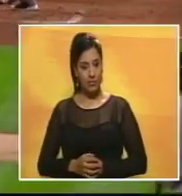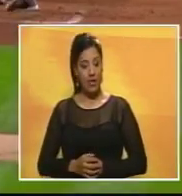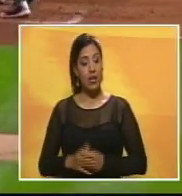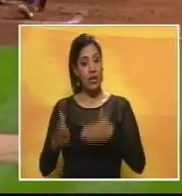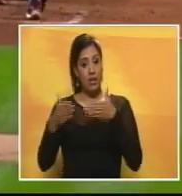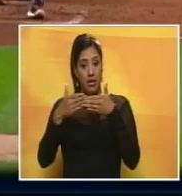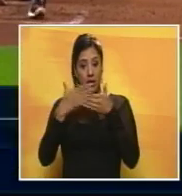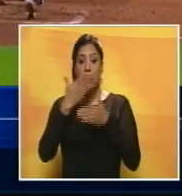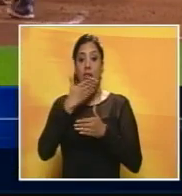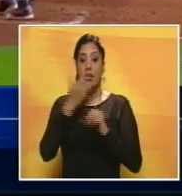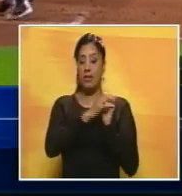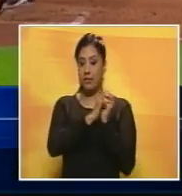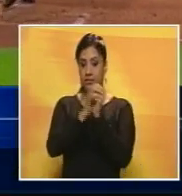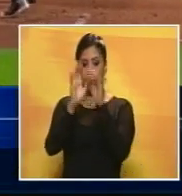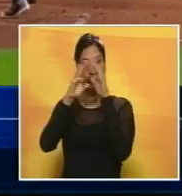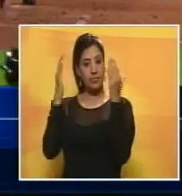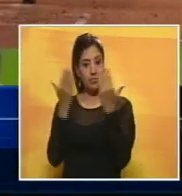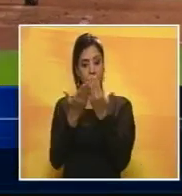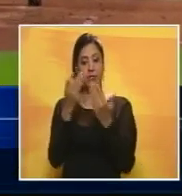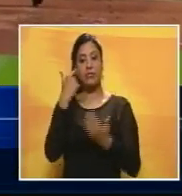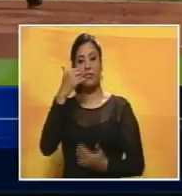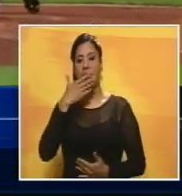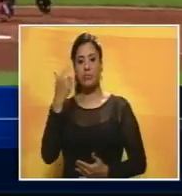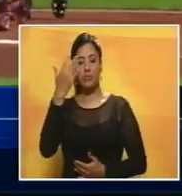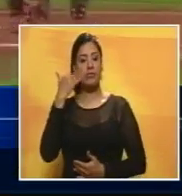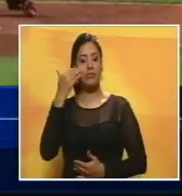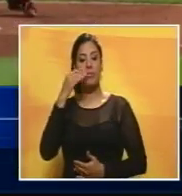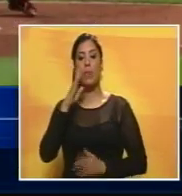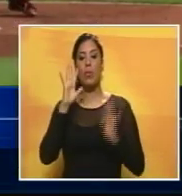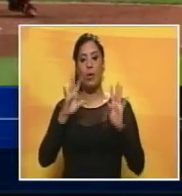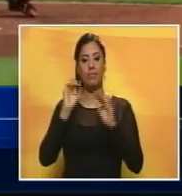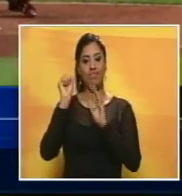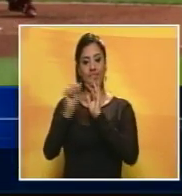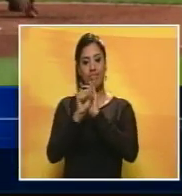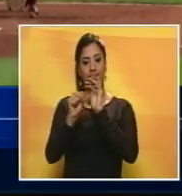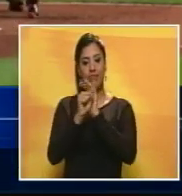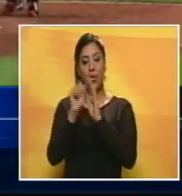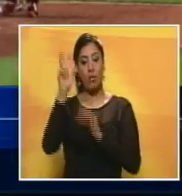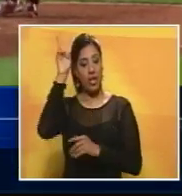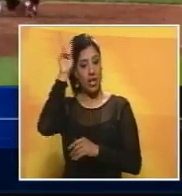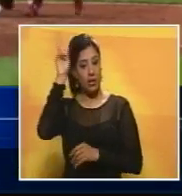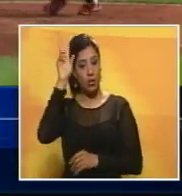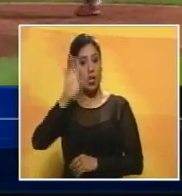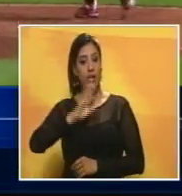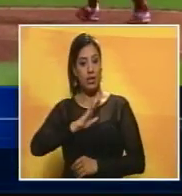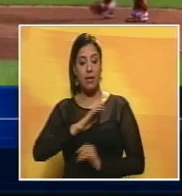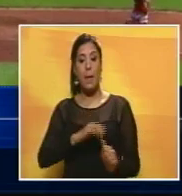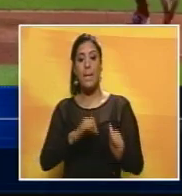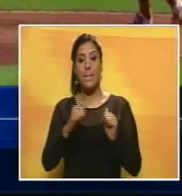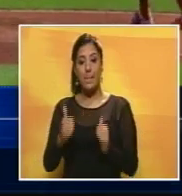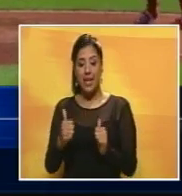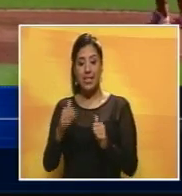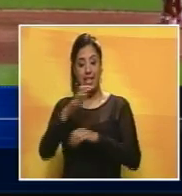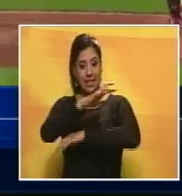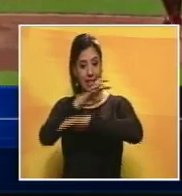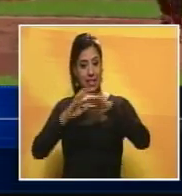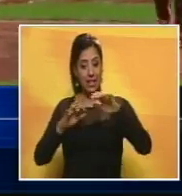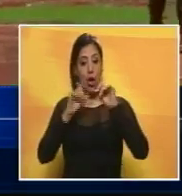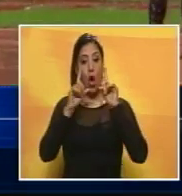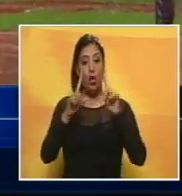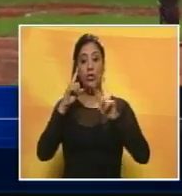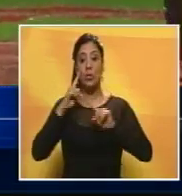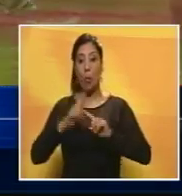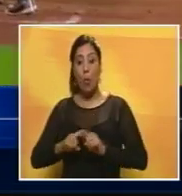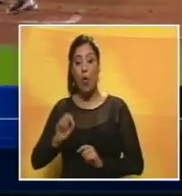Y cerramos con el mejor béisbol del mundo porque Carlos Carrasco repartió 9 ponches para que los indios de Cleveland vencieran a los Tigres de Detroit